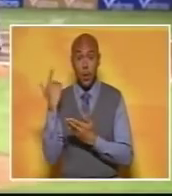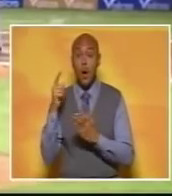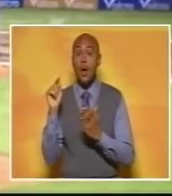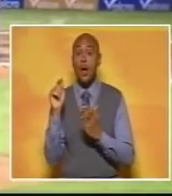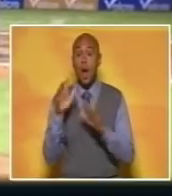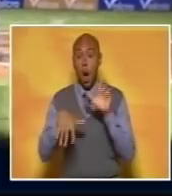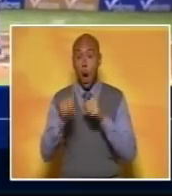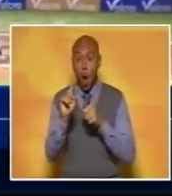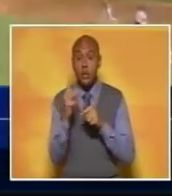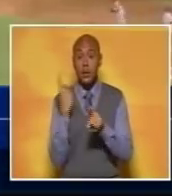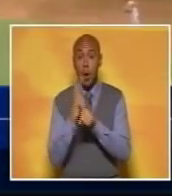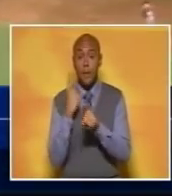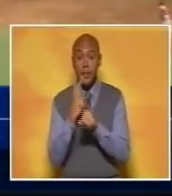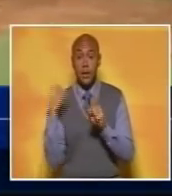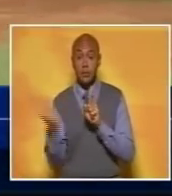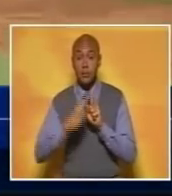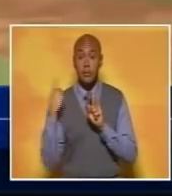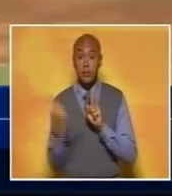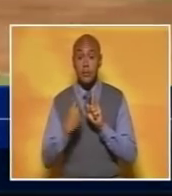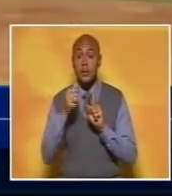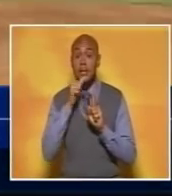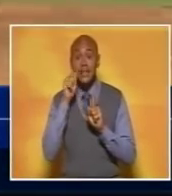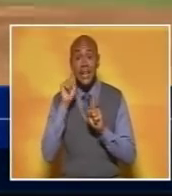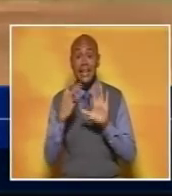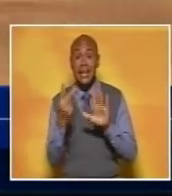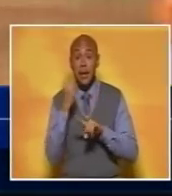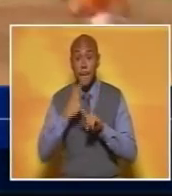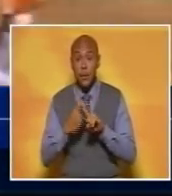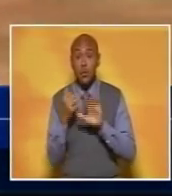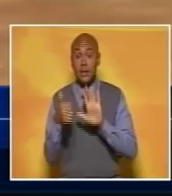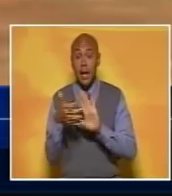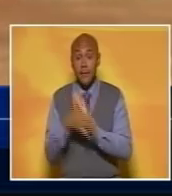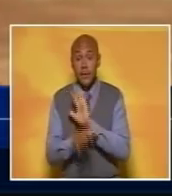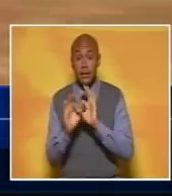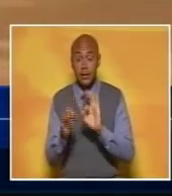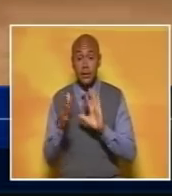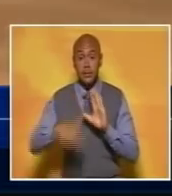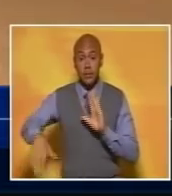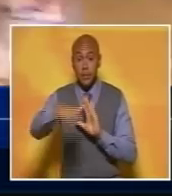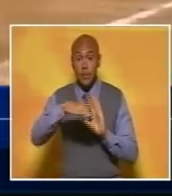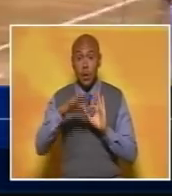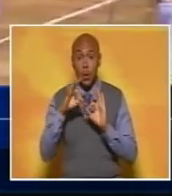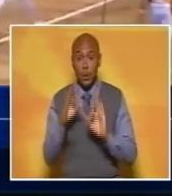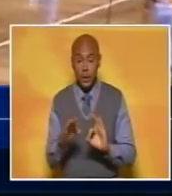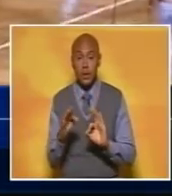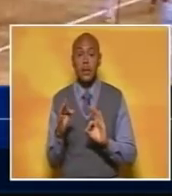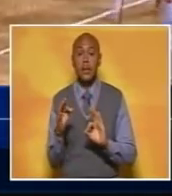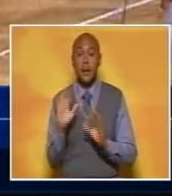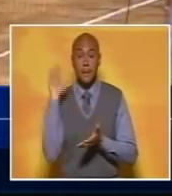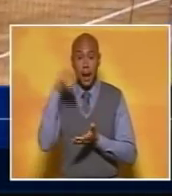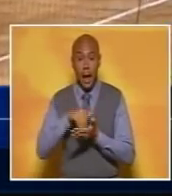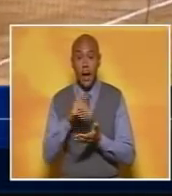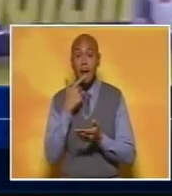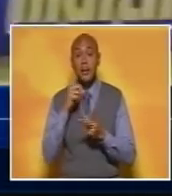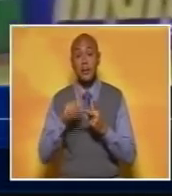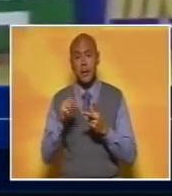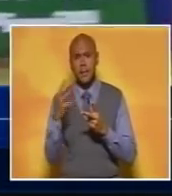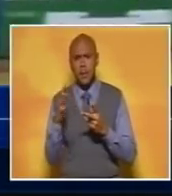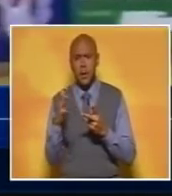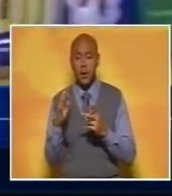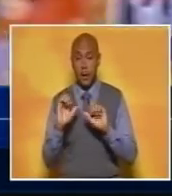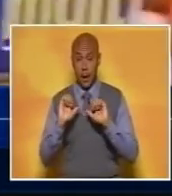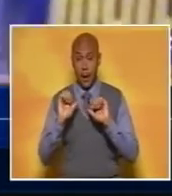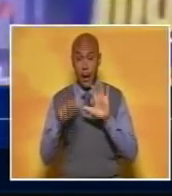en 11 episodios a la Nave Turca, 7 carreras por 6 en el José Bernardo Pérez. En el